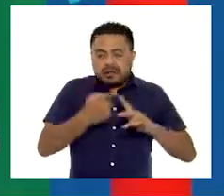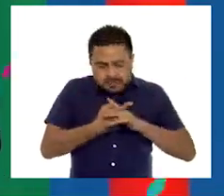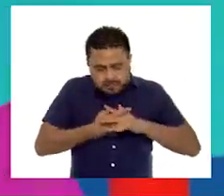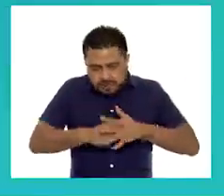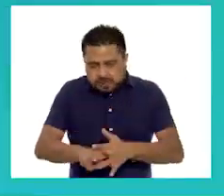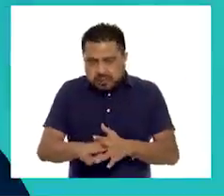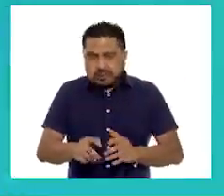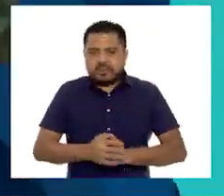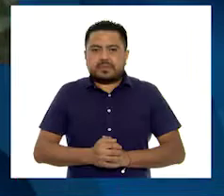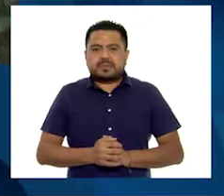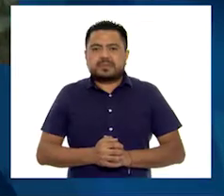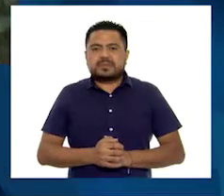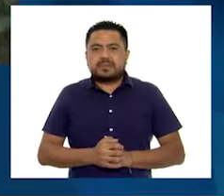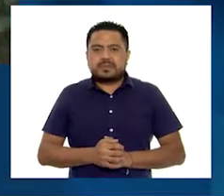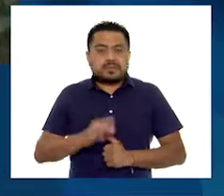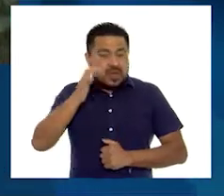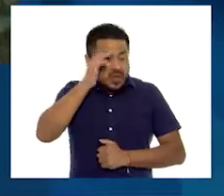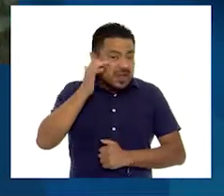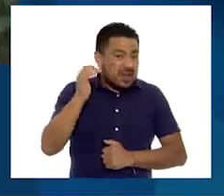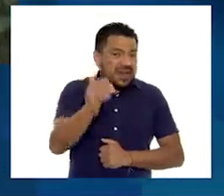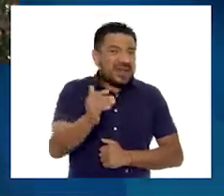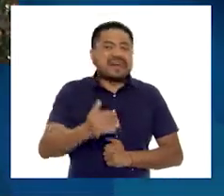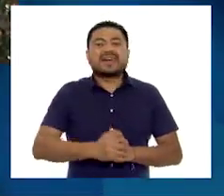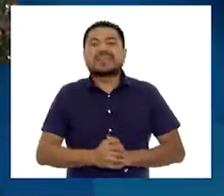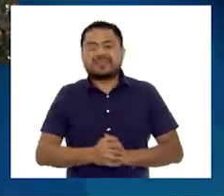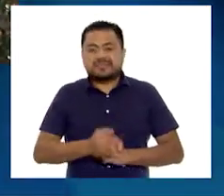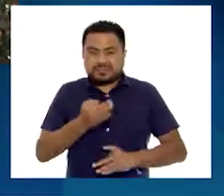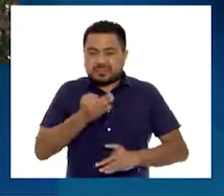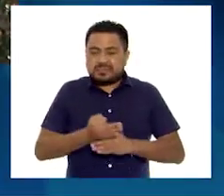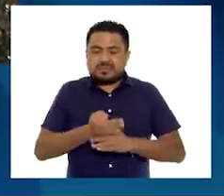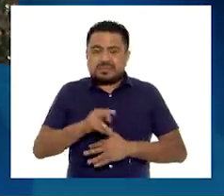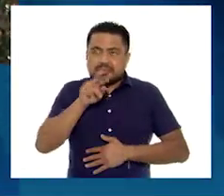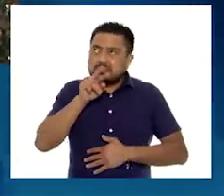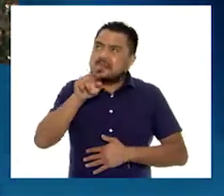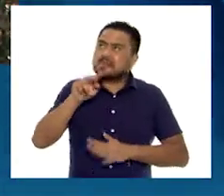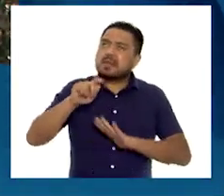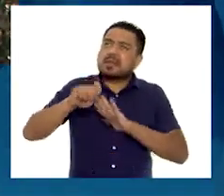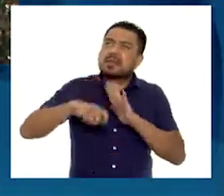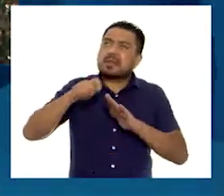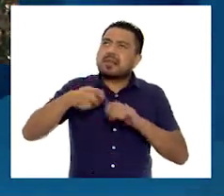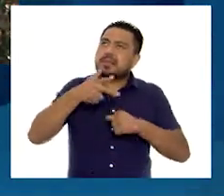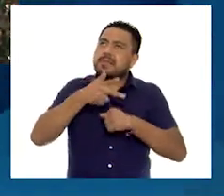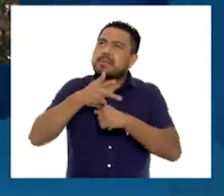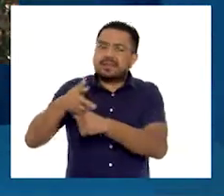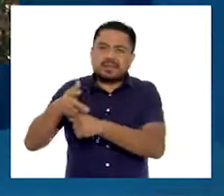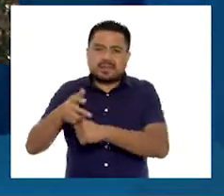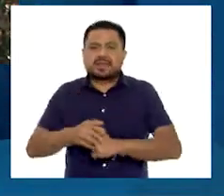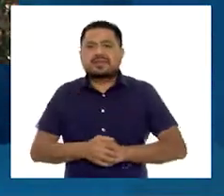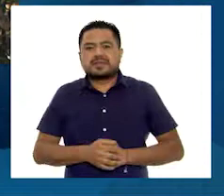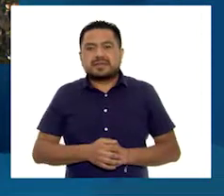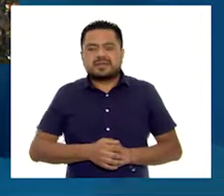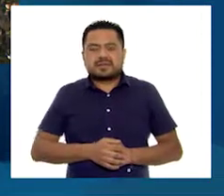comenzamos. ¡Hola! ¡Vamos a ver el siguiente video!